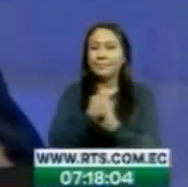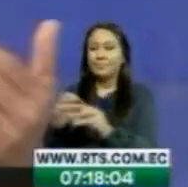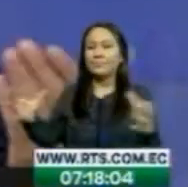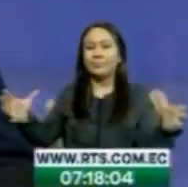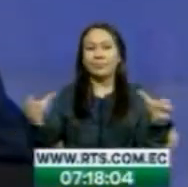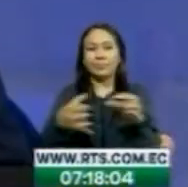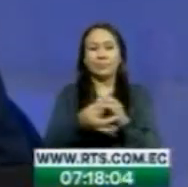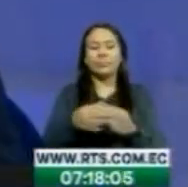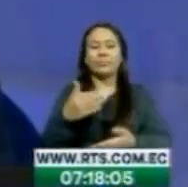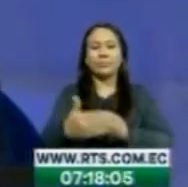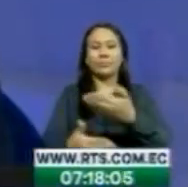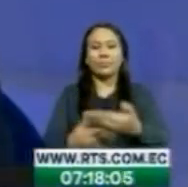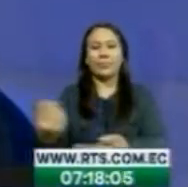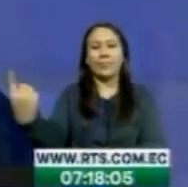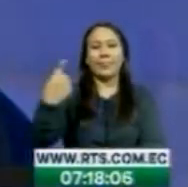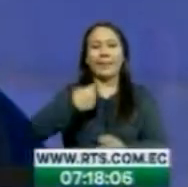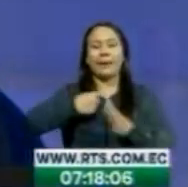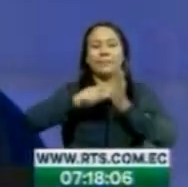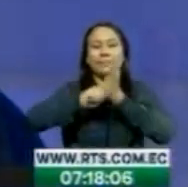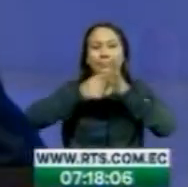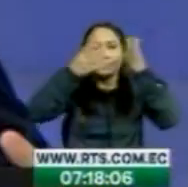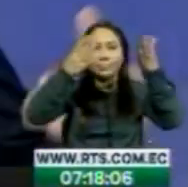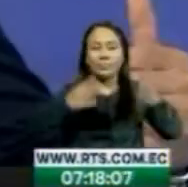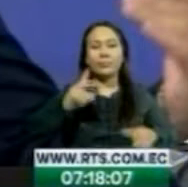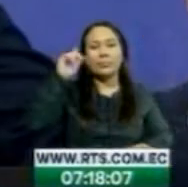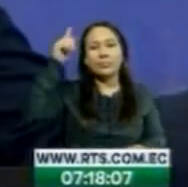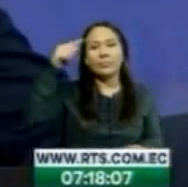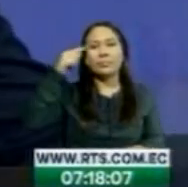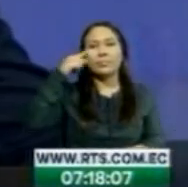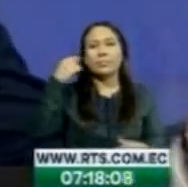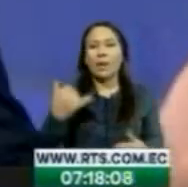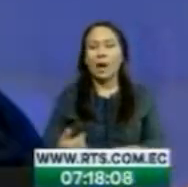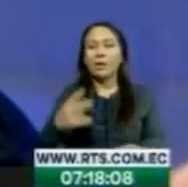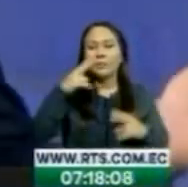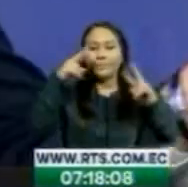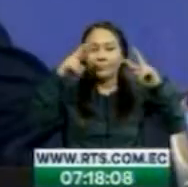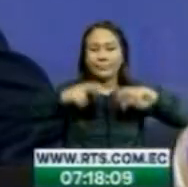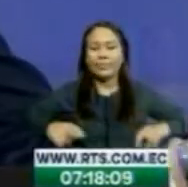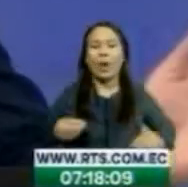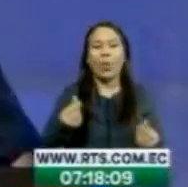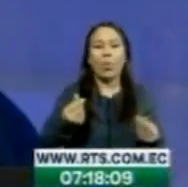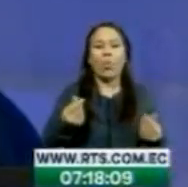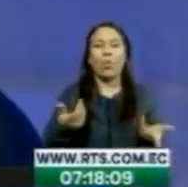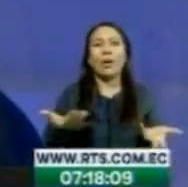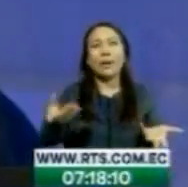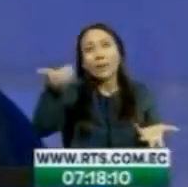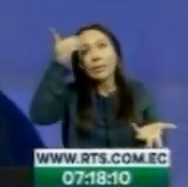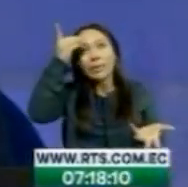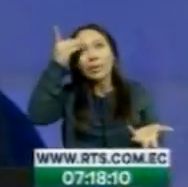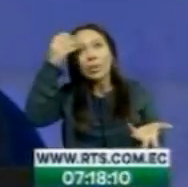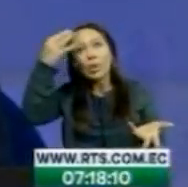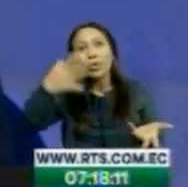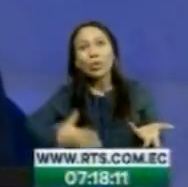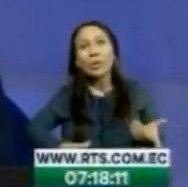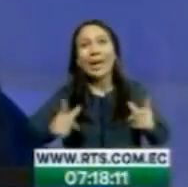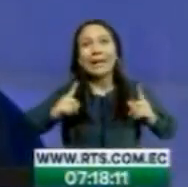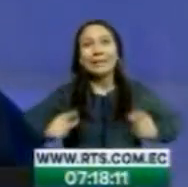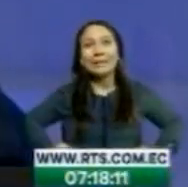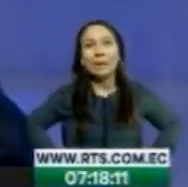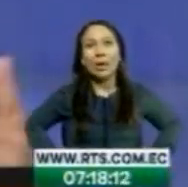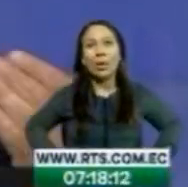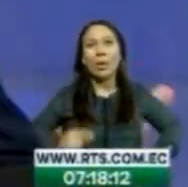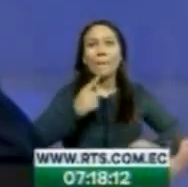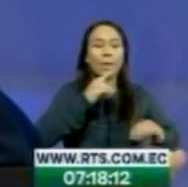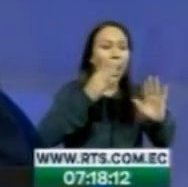el procedimiento que nos ordenó la Contraloría General del Estado, en la que se está determinando el monto correspondiente a la deuda de salud por